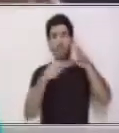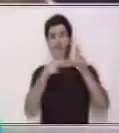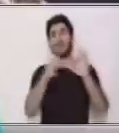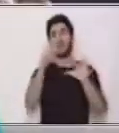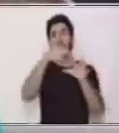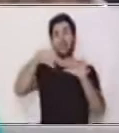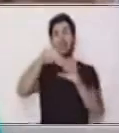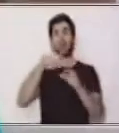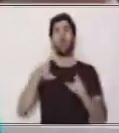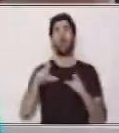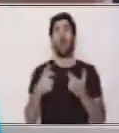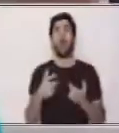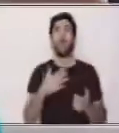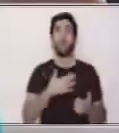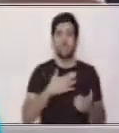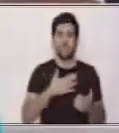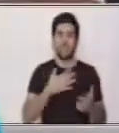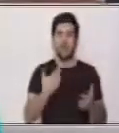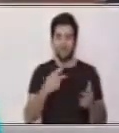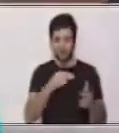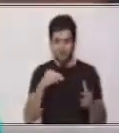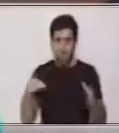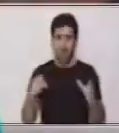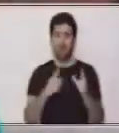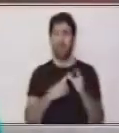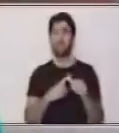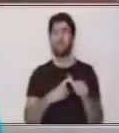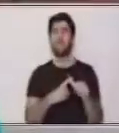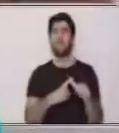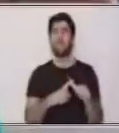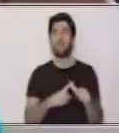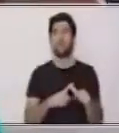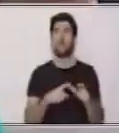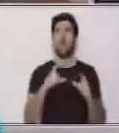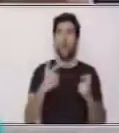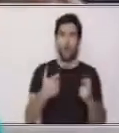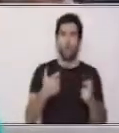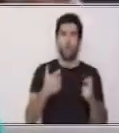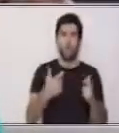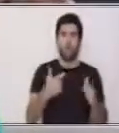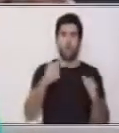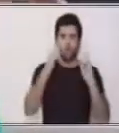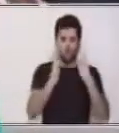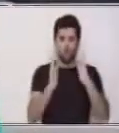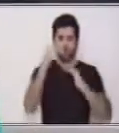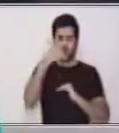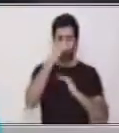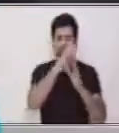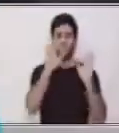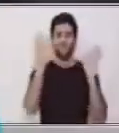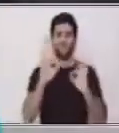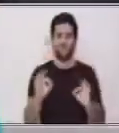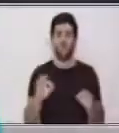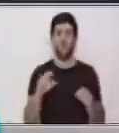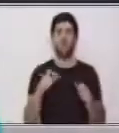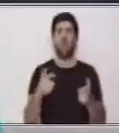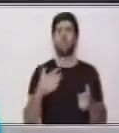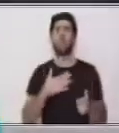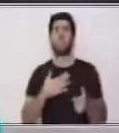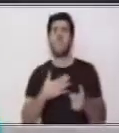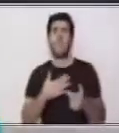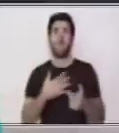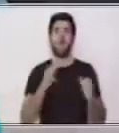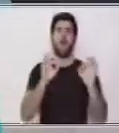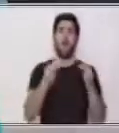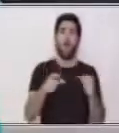del prisma triangular? ¿Qué figura tienen las caras de abajo y de arriba en el cilindro? Así que vamos a conocerlos